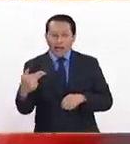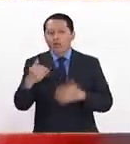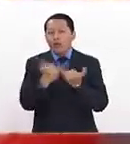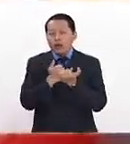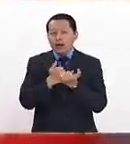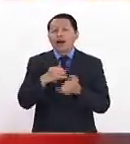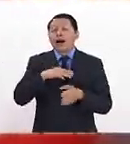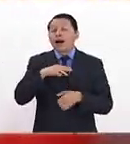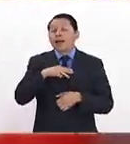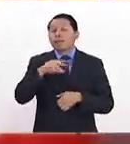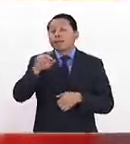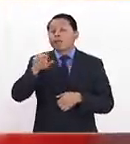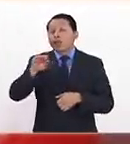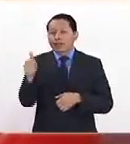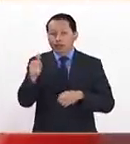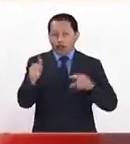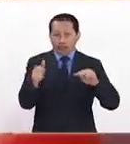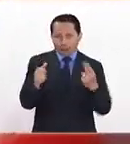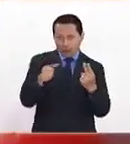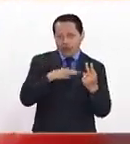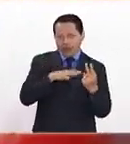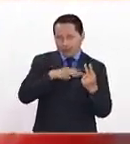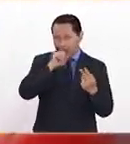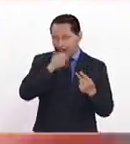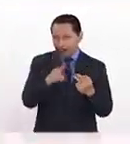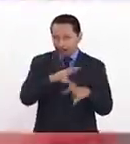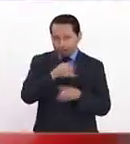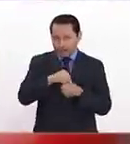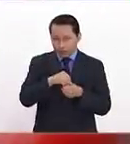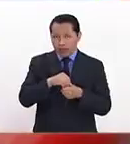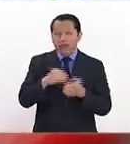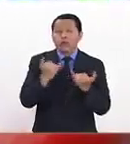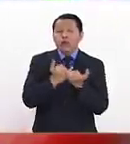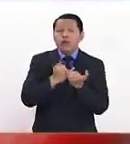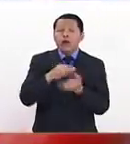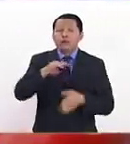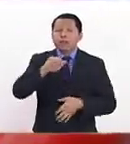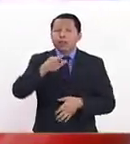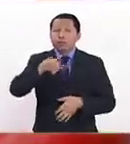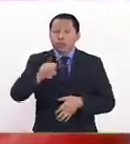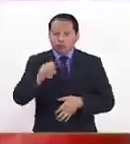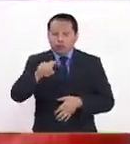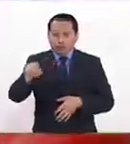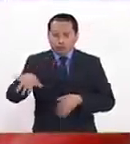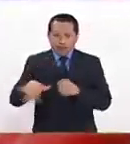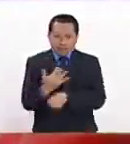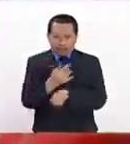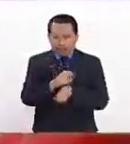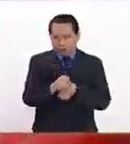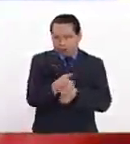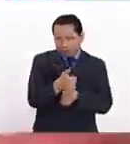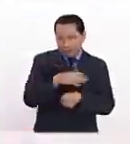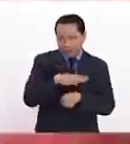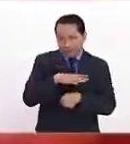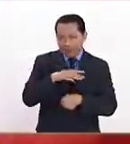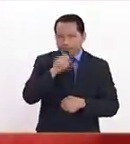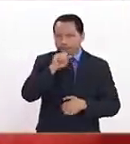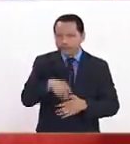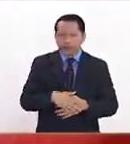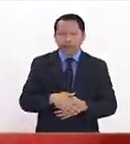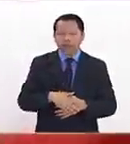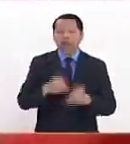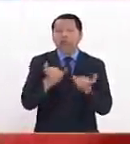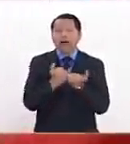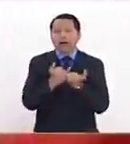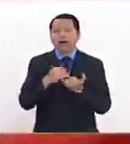Denver sorprendió 96-81 a los Warriors de Golden State. Timberwolves de Minnesota 115-106 a los Soles de Phoenix. Trail